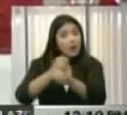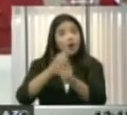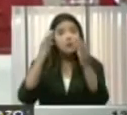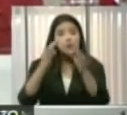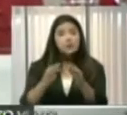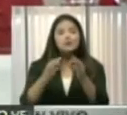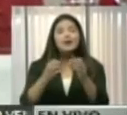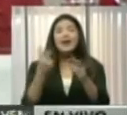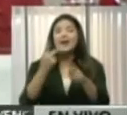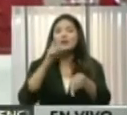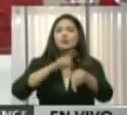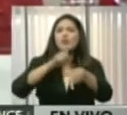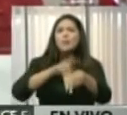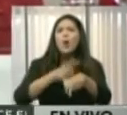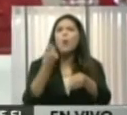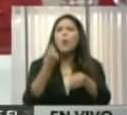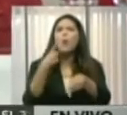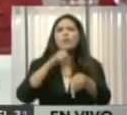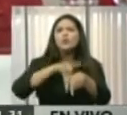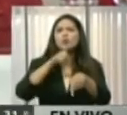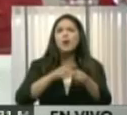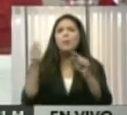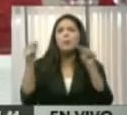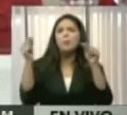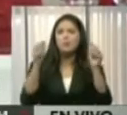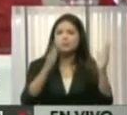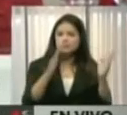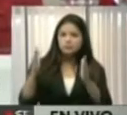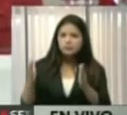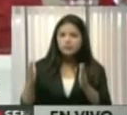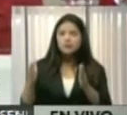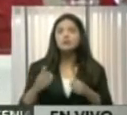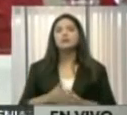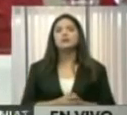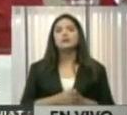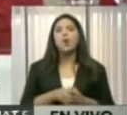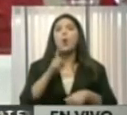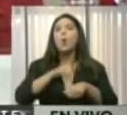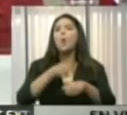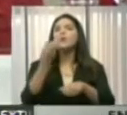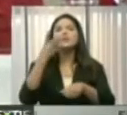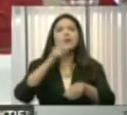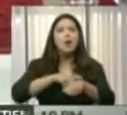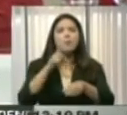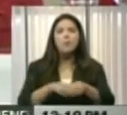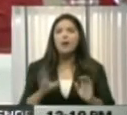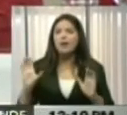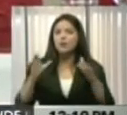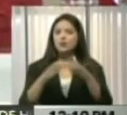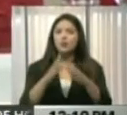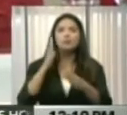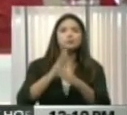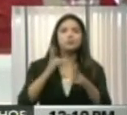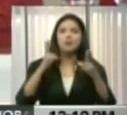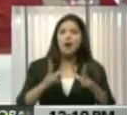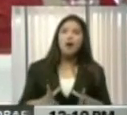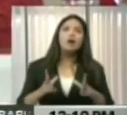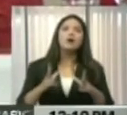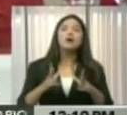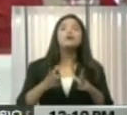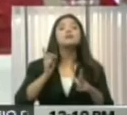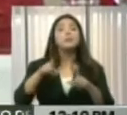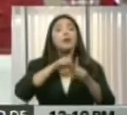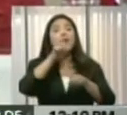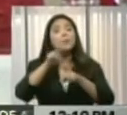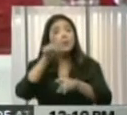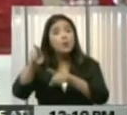el tiempo de duración de la siguiente: la duración de las reuniones, los recesos entre las mismas y las